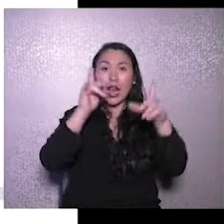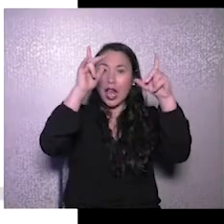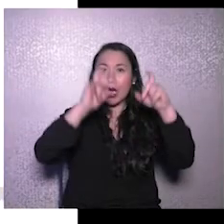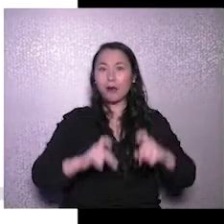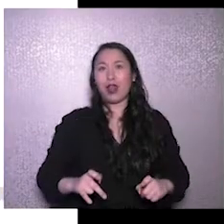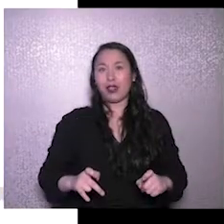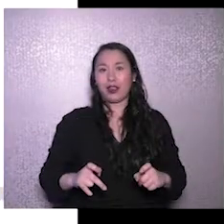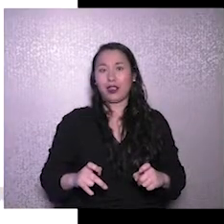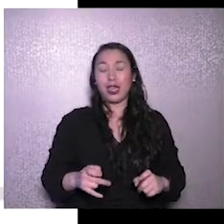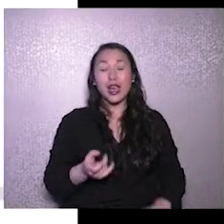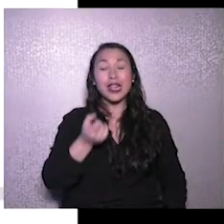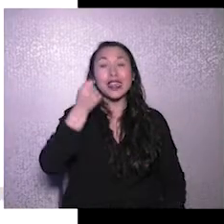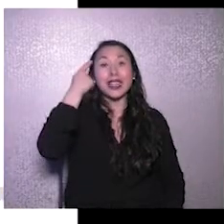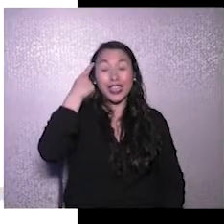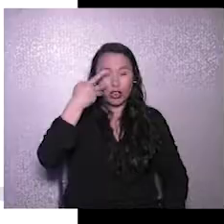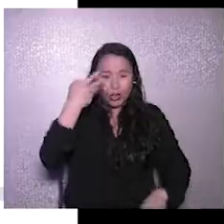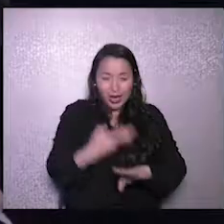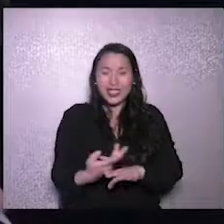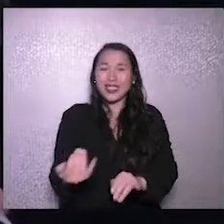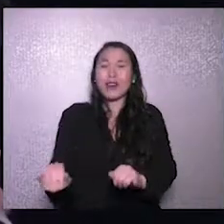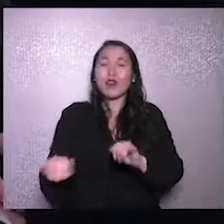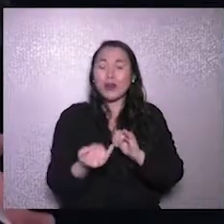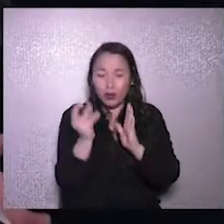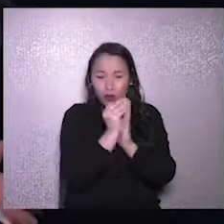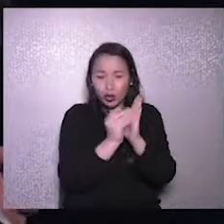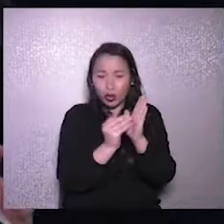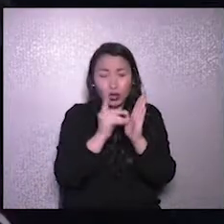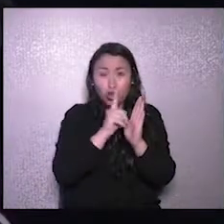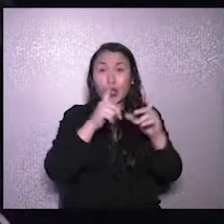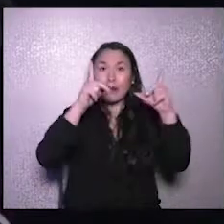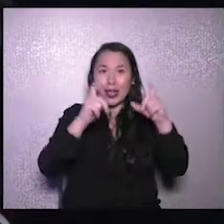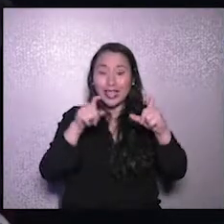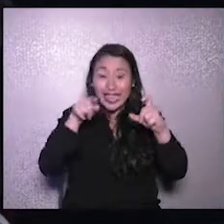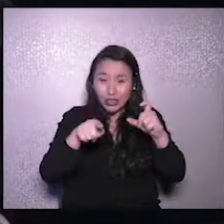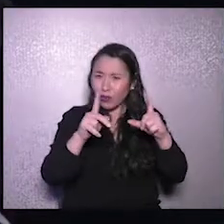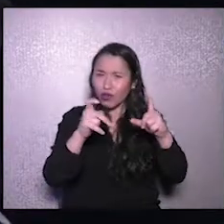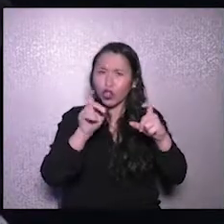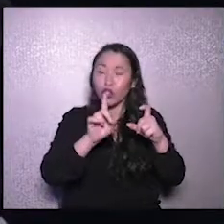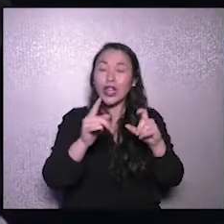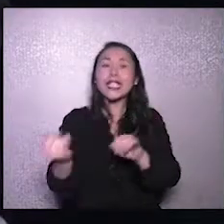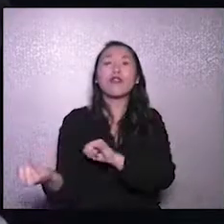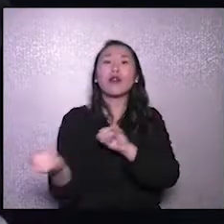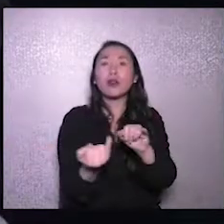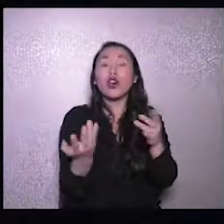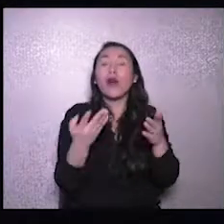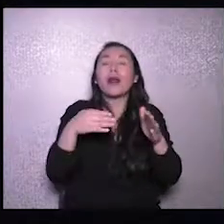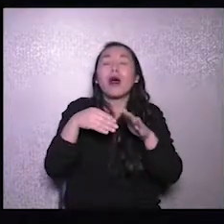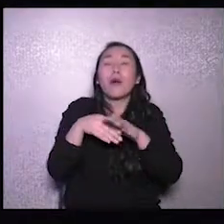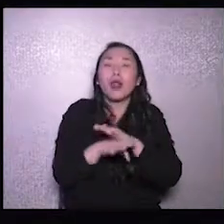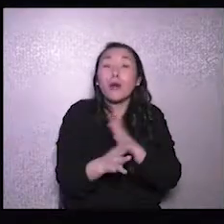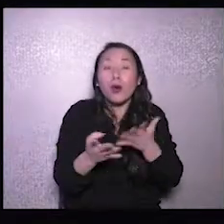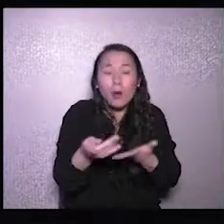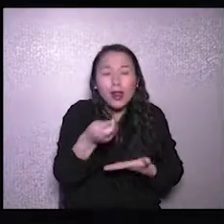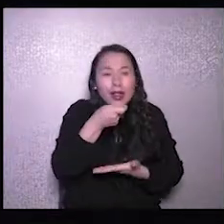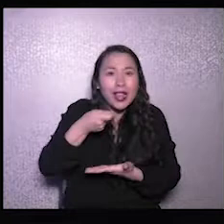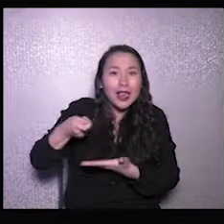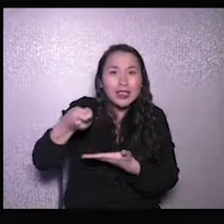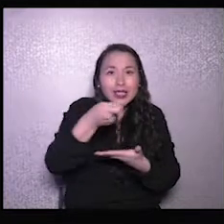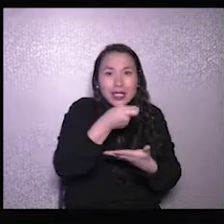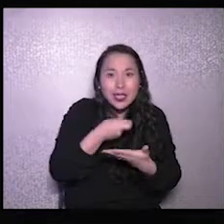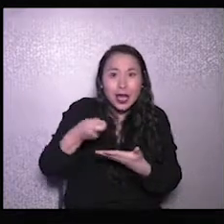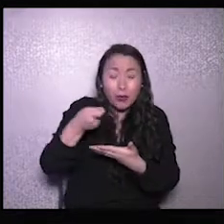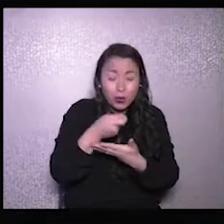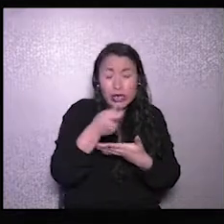en día. Entender que lo que tenemos son datos, no son imágenes, es información. Cómo la almacenamos, cómo la guardamos, cómo la analizamos. Y hoy en día las